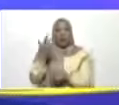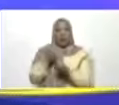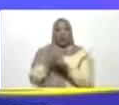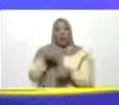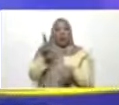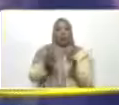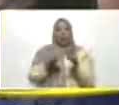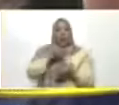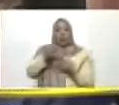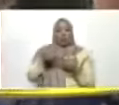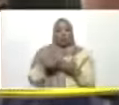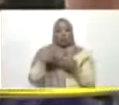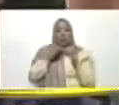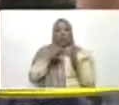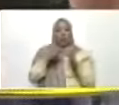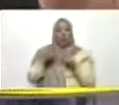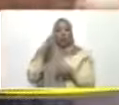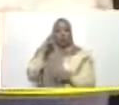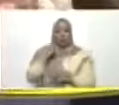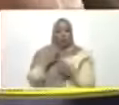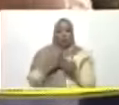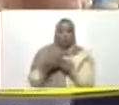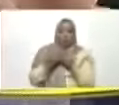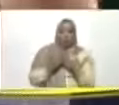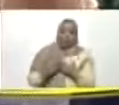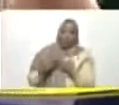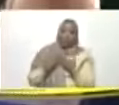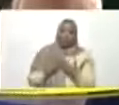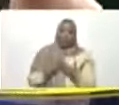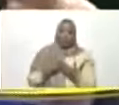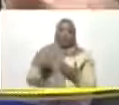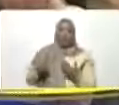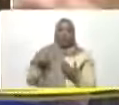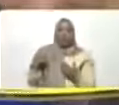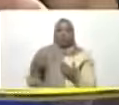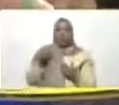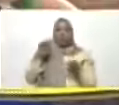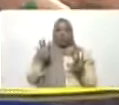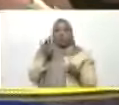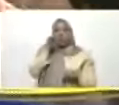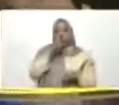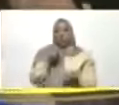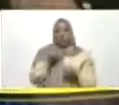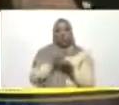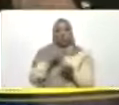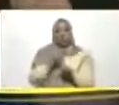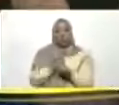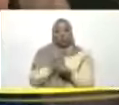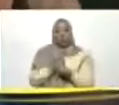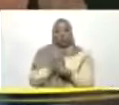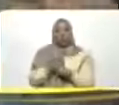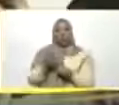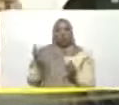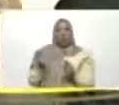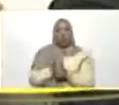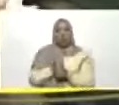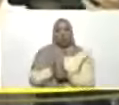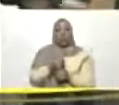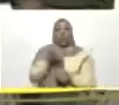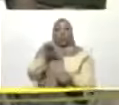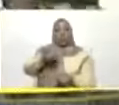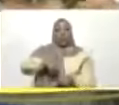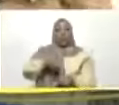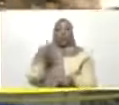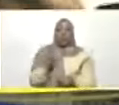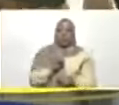congreso nacional de la organización bolivariana estudiantil después de 9 años sin encontrarnos no hemos encontrado aquí